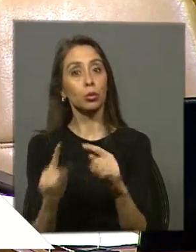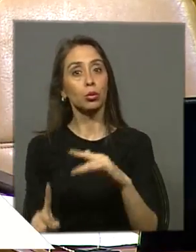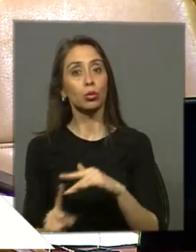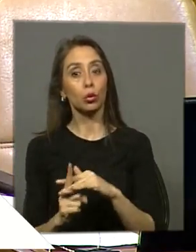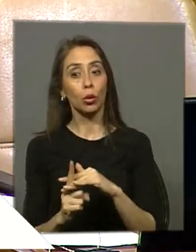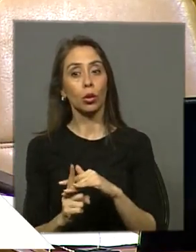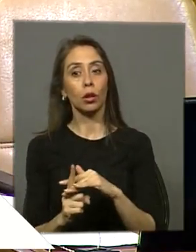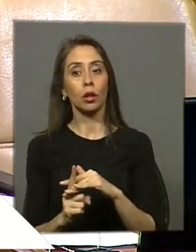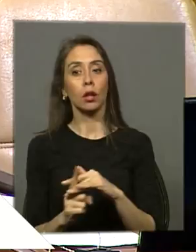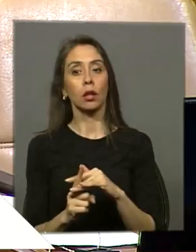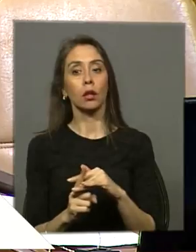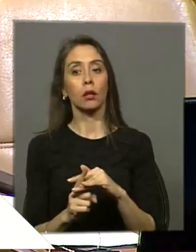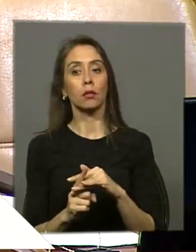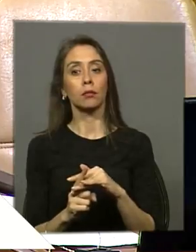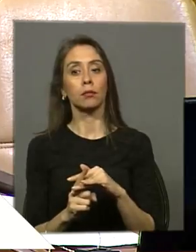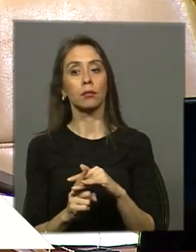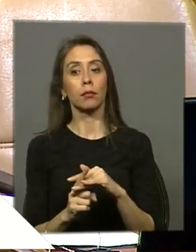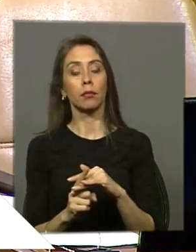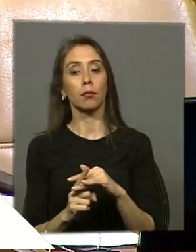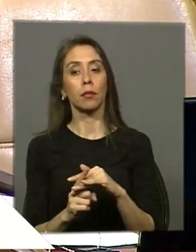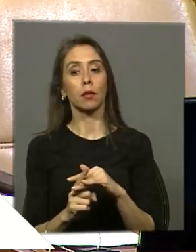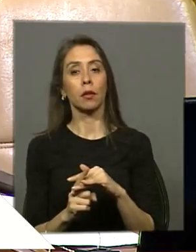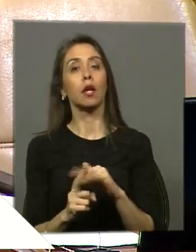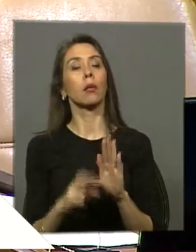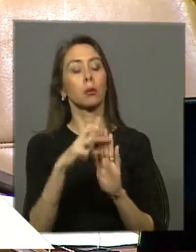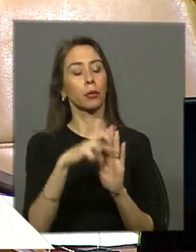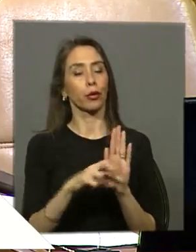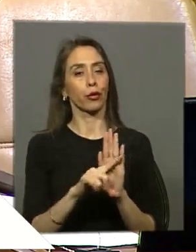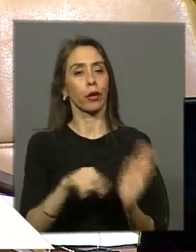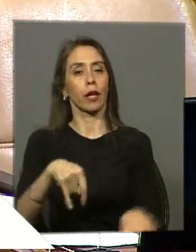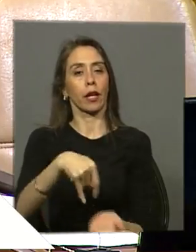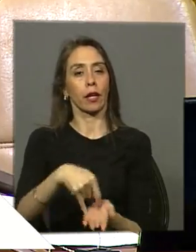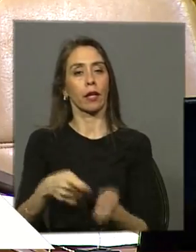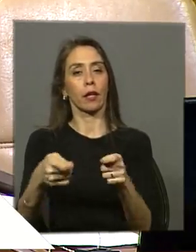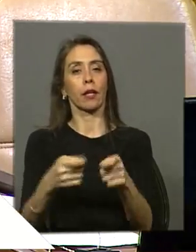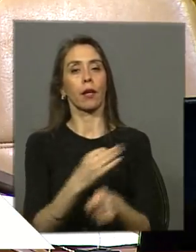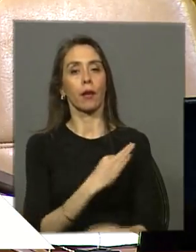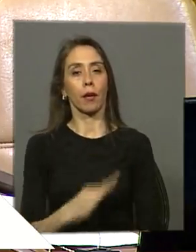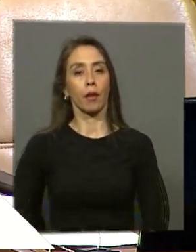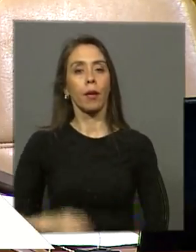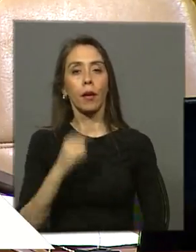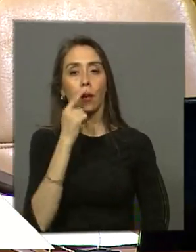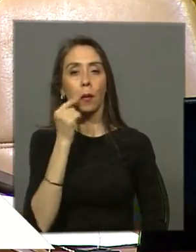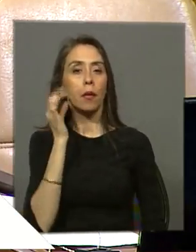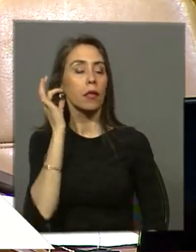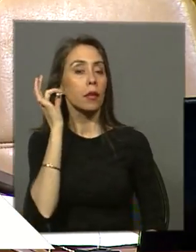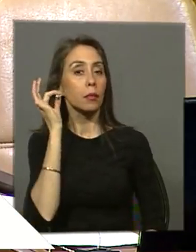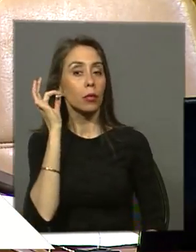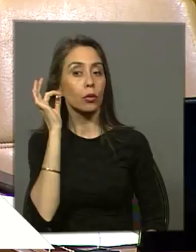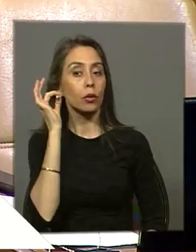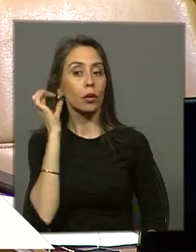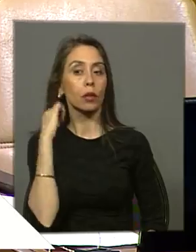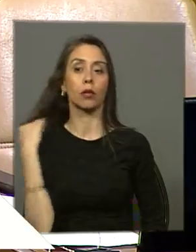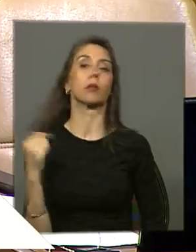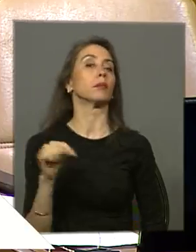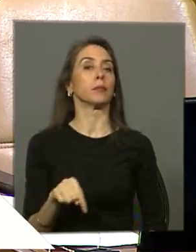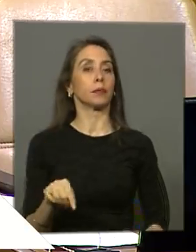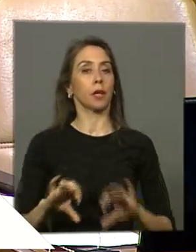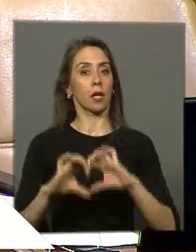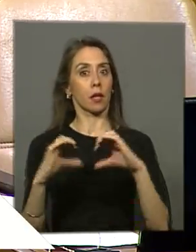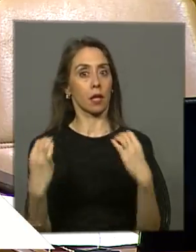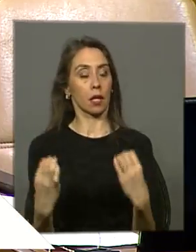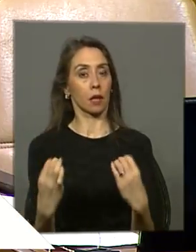de un mensaje de perdón de una moción de parlamentarios y parlamentarias de esta cámara